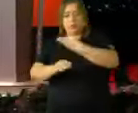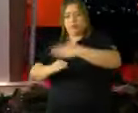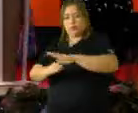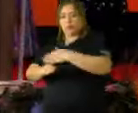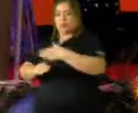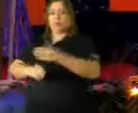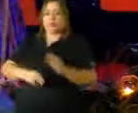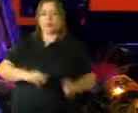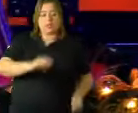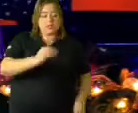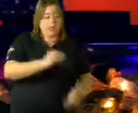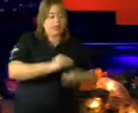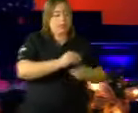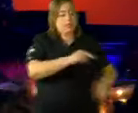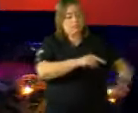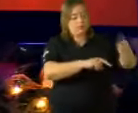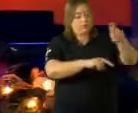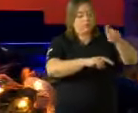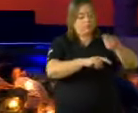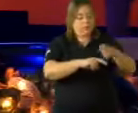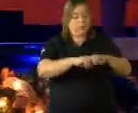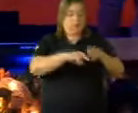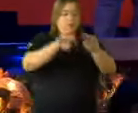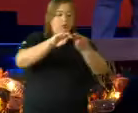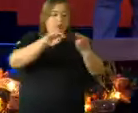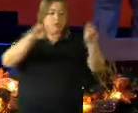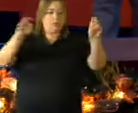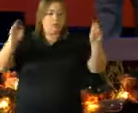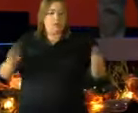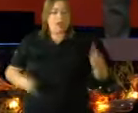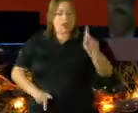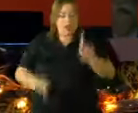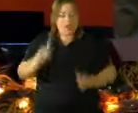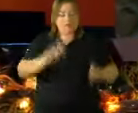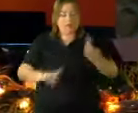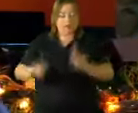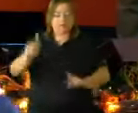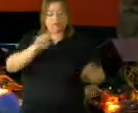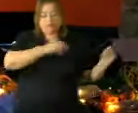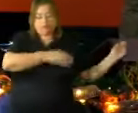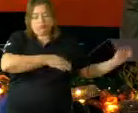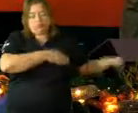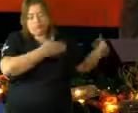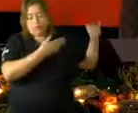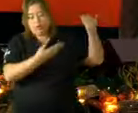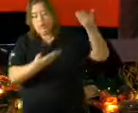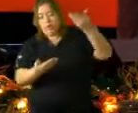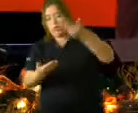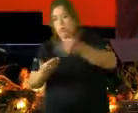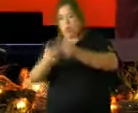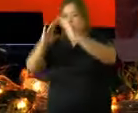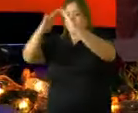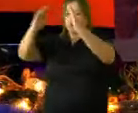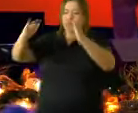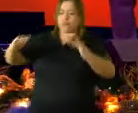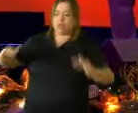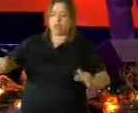canción. Pon otro lugar en la mesa, la familia viene hacia